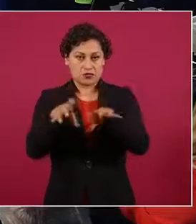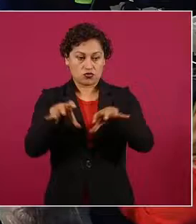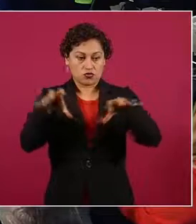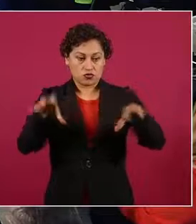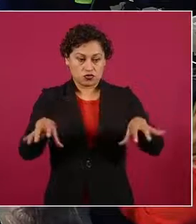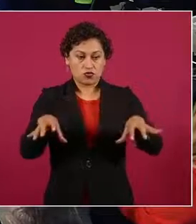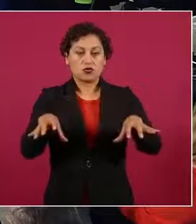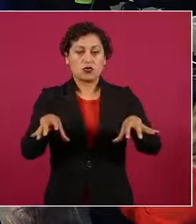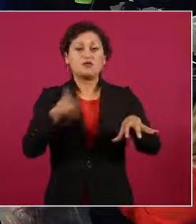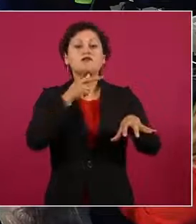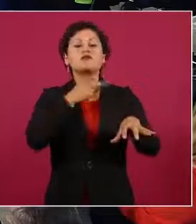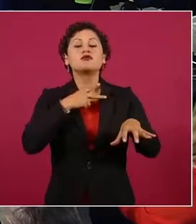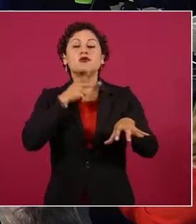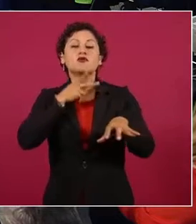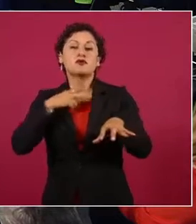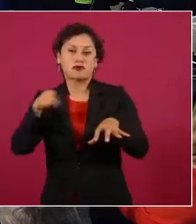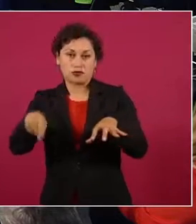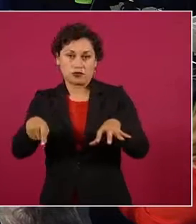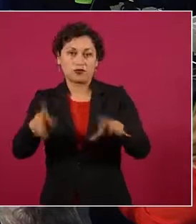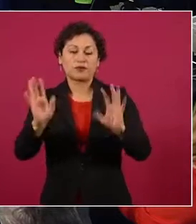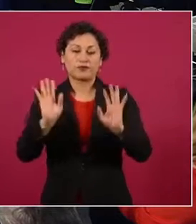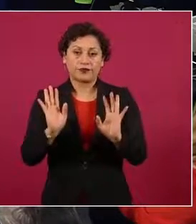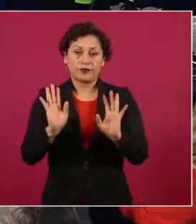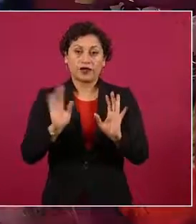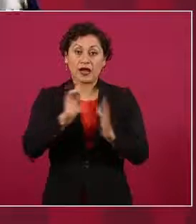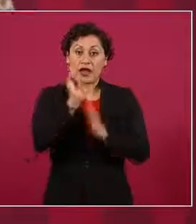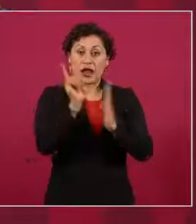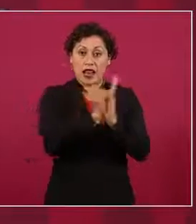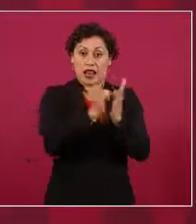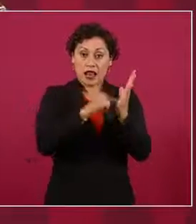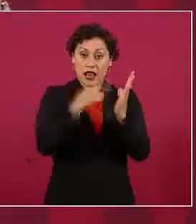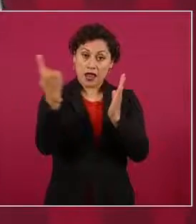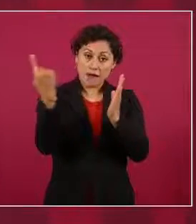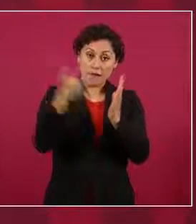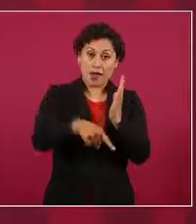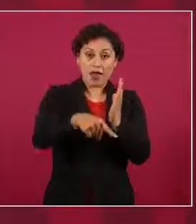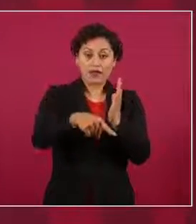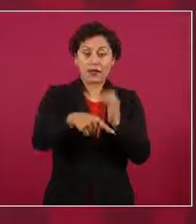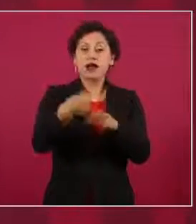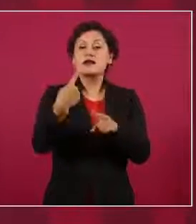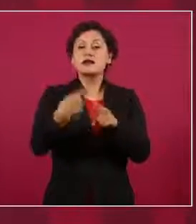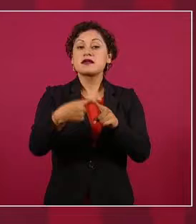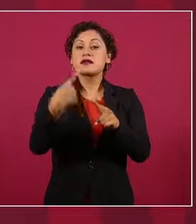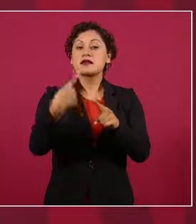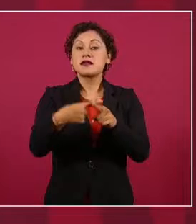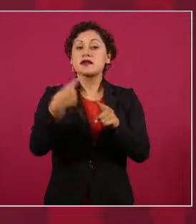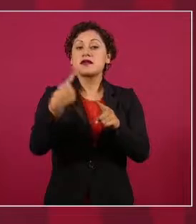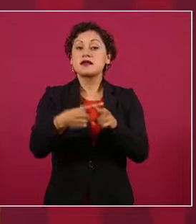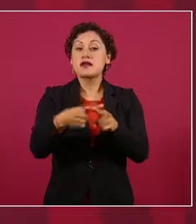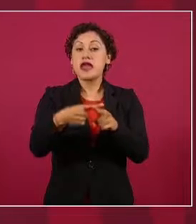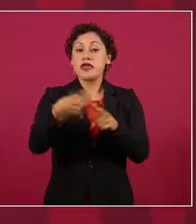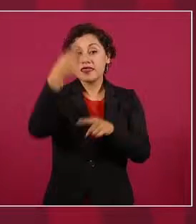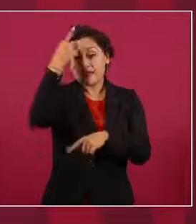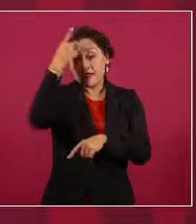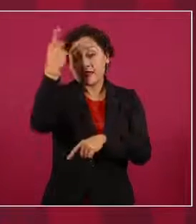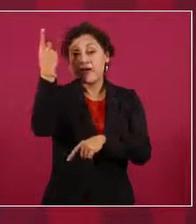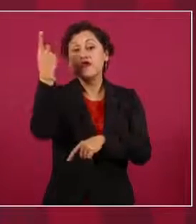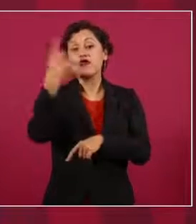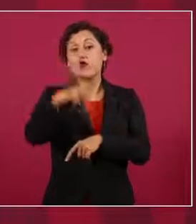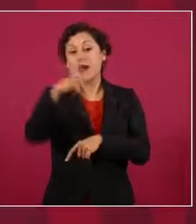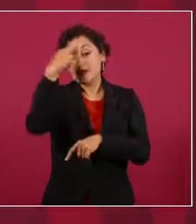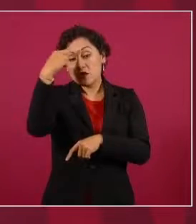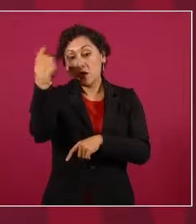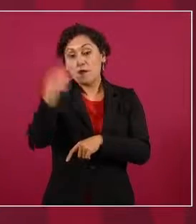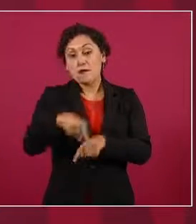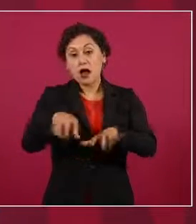de que quien va a operar el campo para la explotación conjunta de los yacimientos o